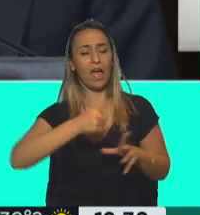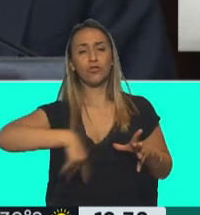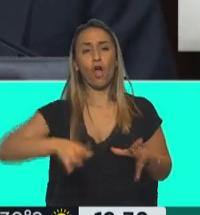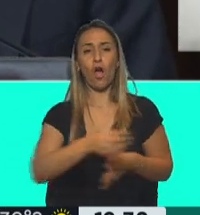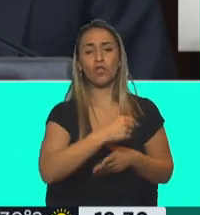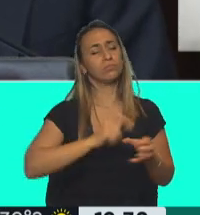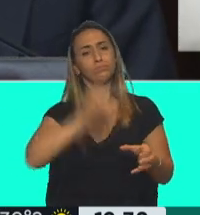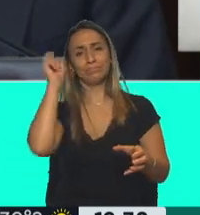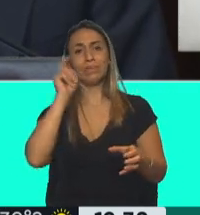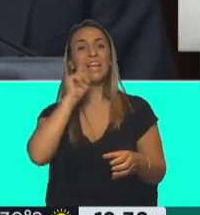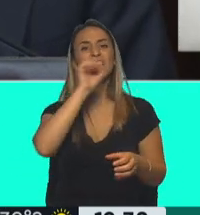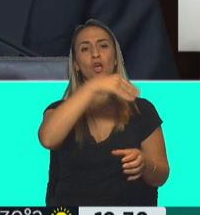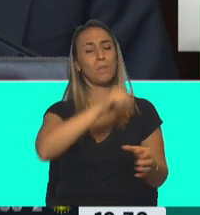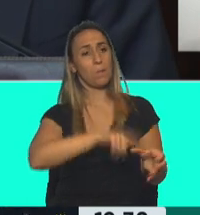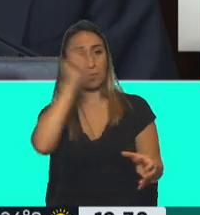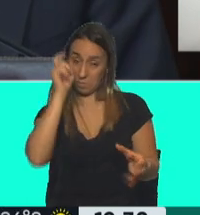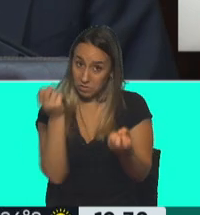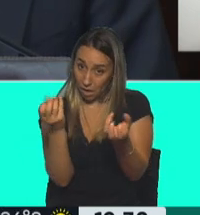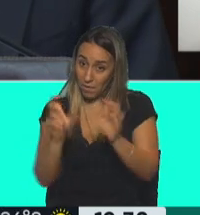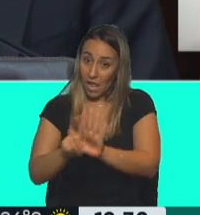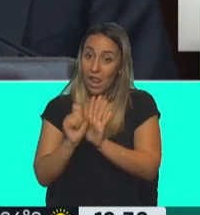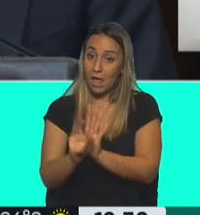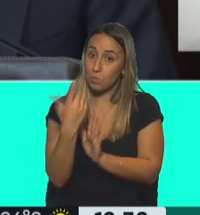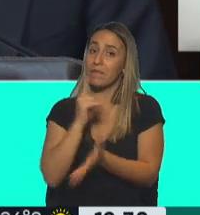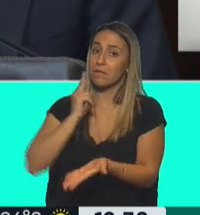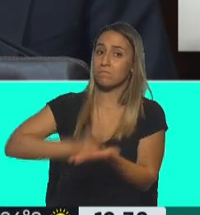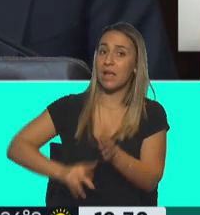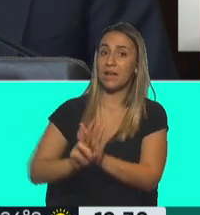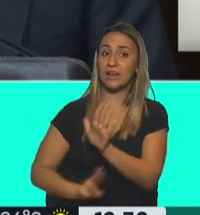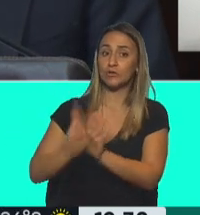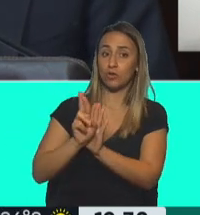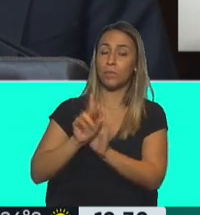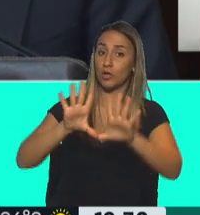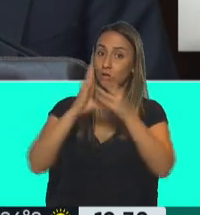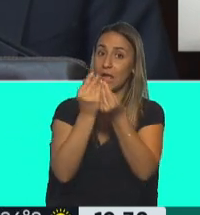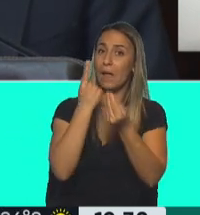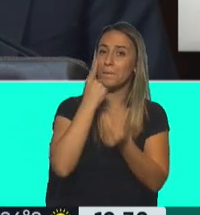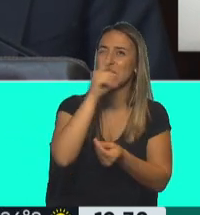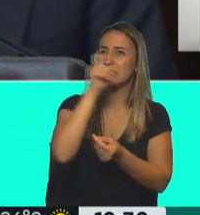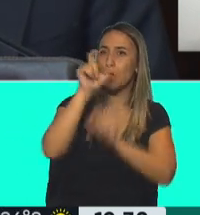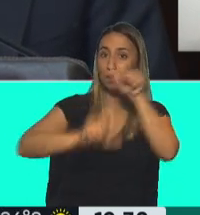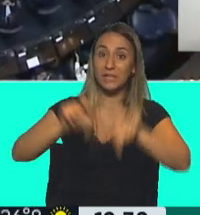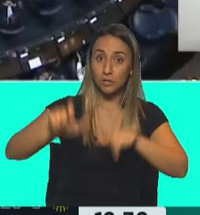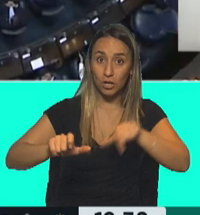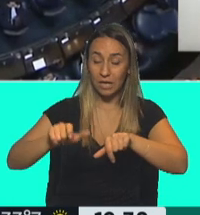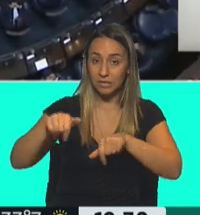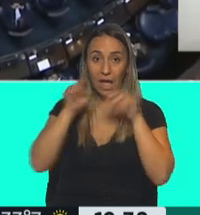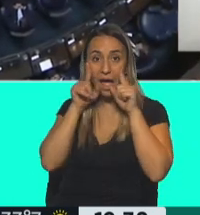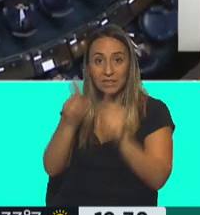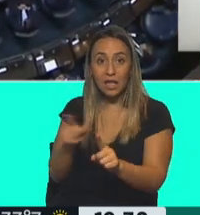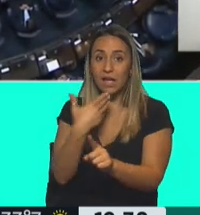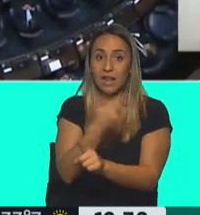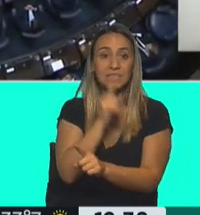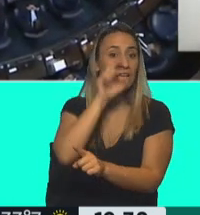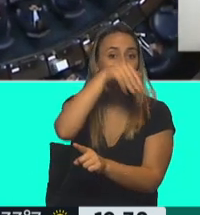punto de vista legal, lo pueden hacer por una resolución, pero el problema es que hay más de 1.100 personas que hoy están bajo atención del IOMA,